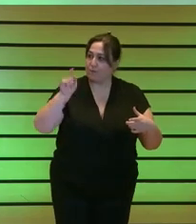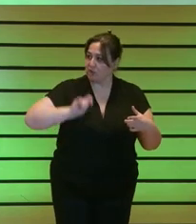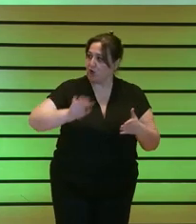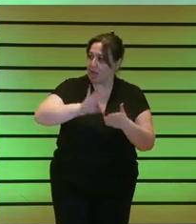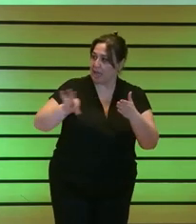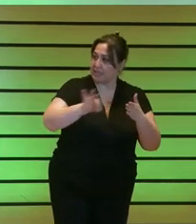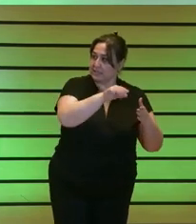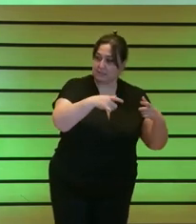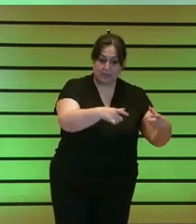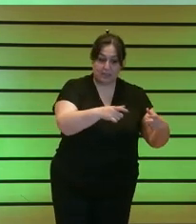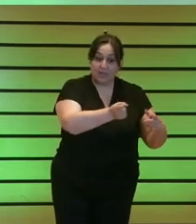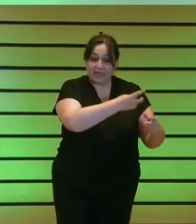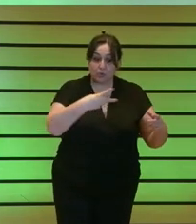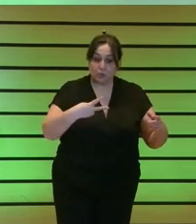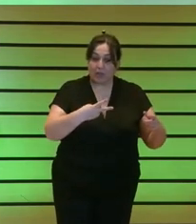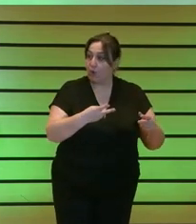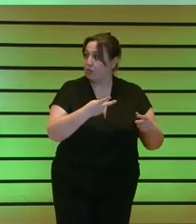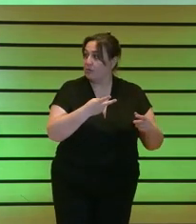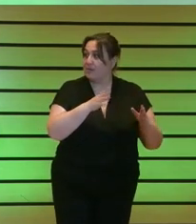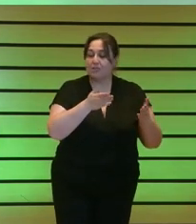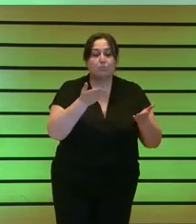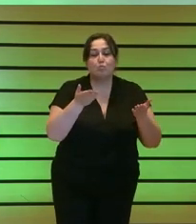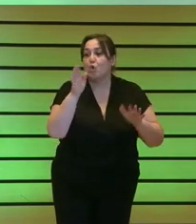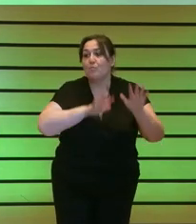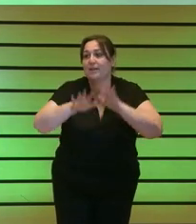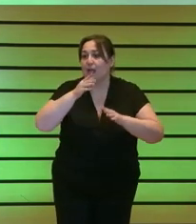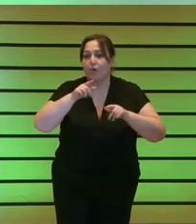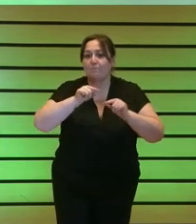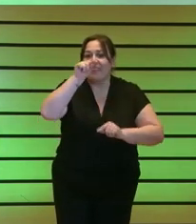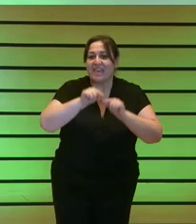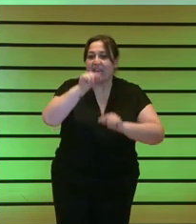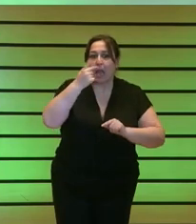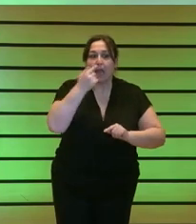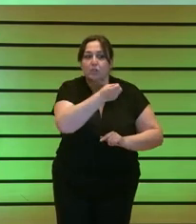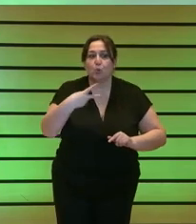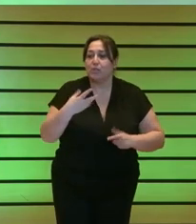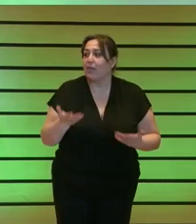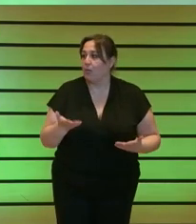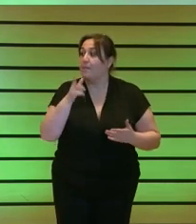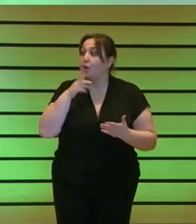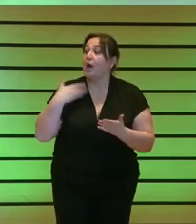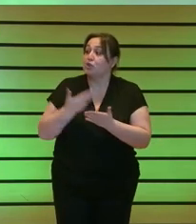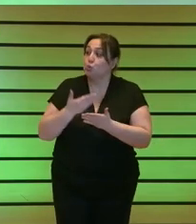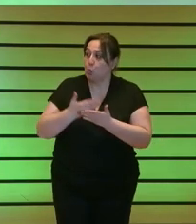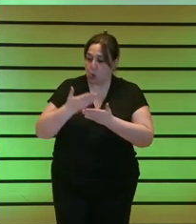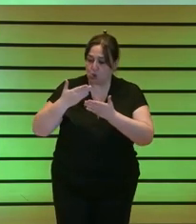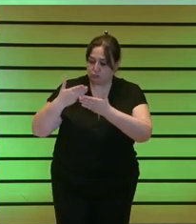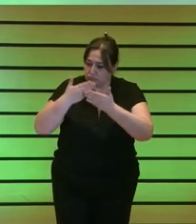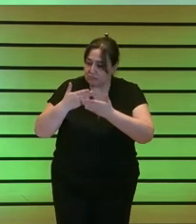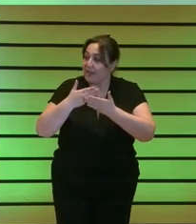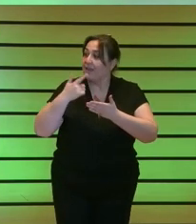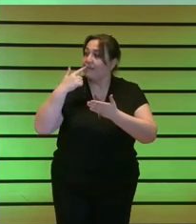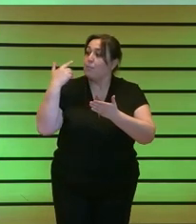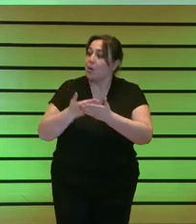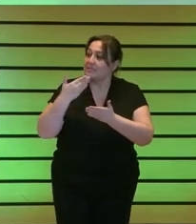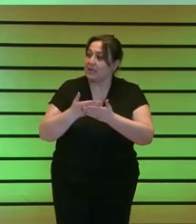y el resultado de los pacientes porque es muy complejo medir los resultados de los pacientes Pero sí hay estudios que demuestran que todas estas medidas